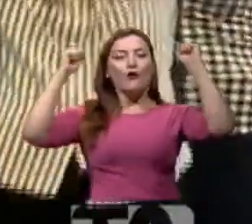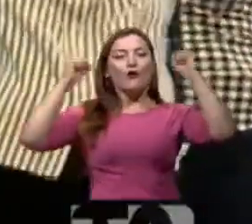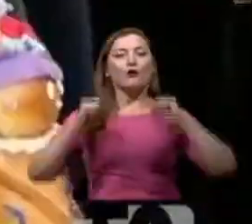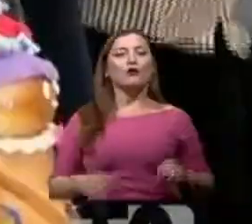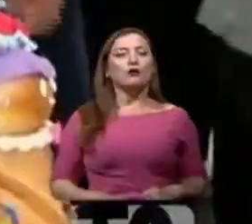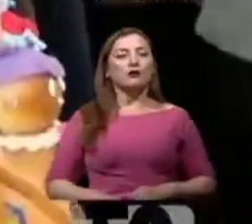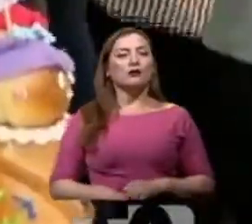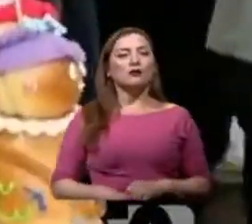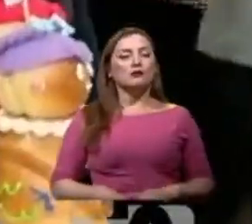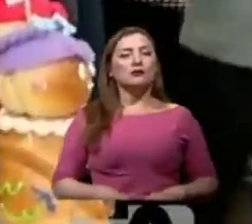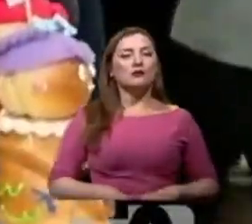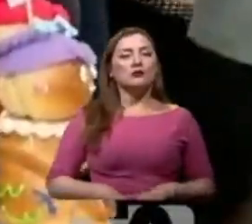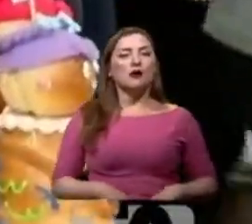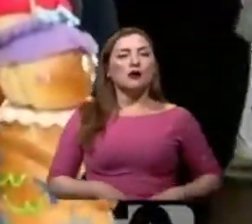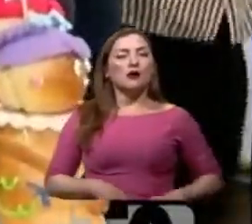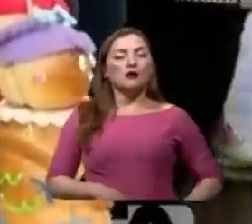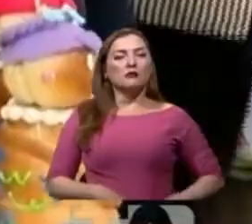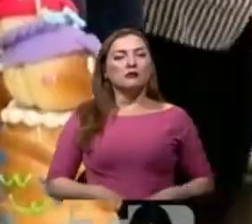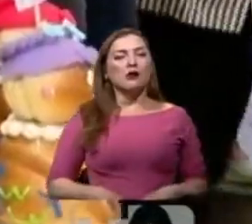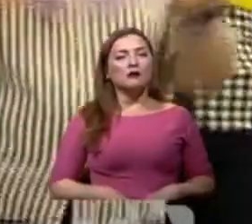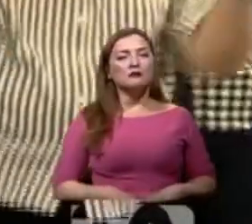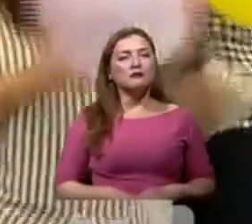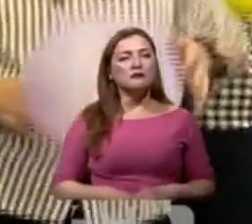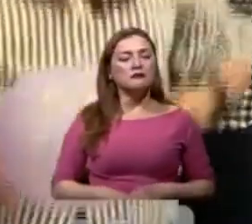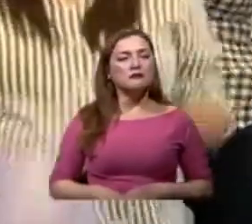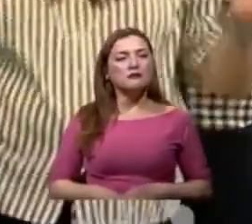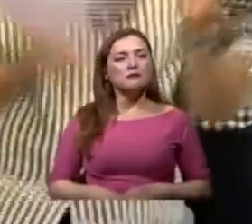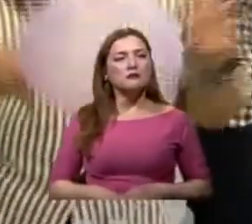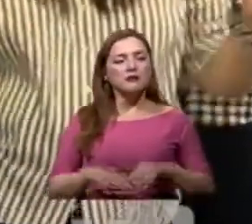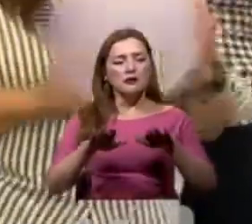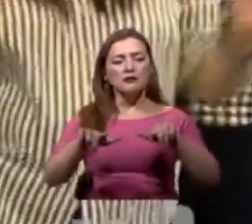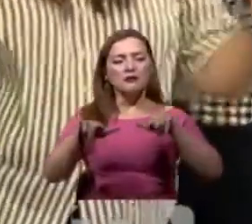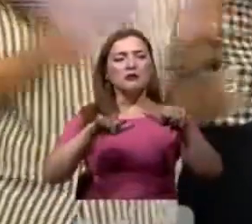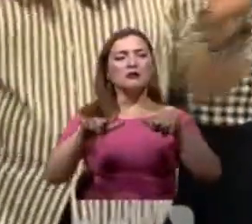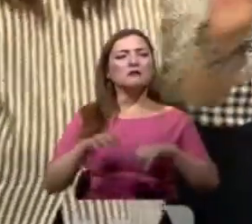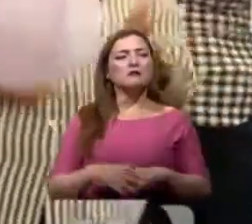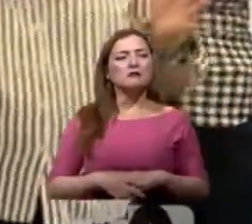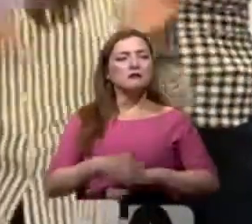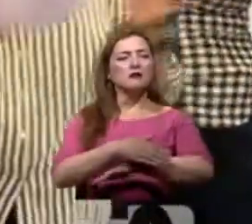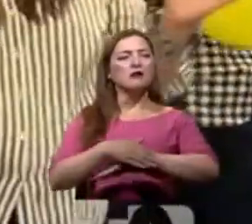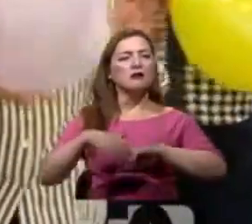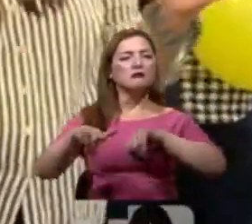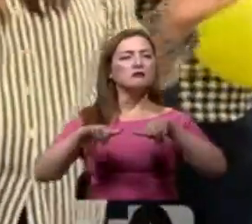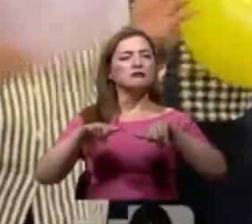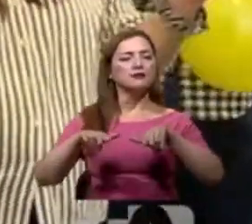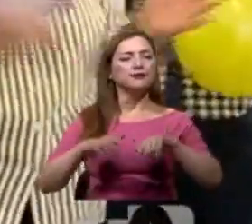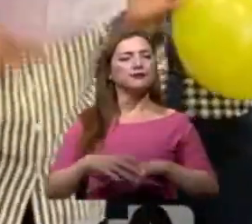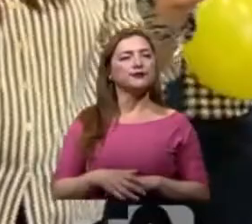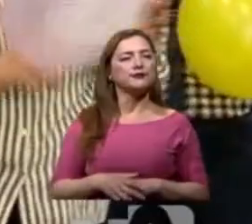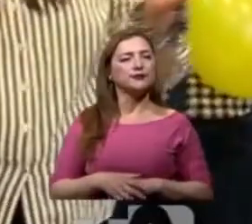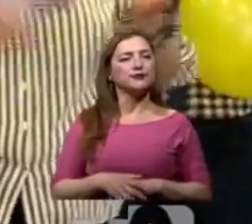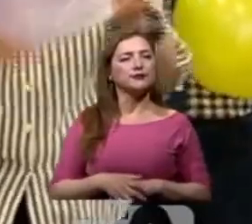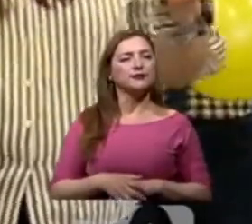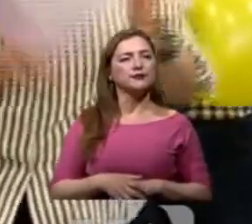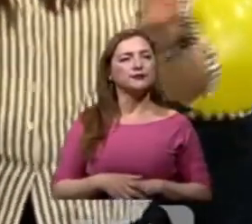justamente en La Tortilla. Ustedes bien lo señalaban, nosotros nos encontramos en la Forja Aníbal Páez y Gonzalo Salazar, esto